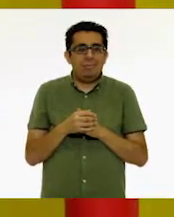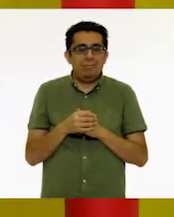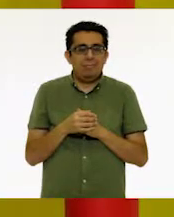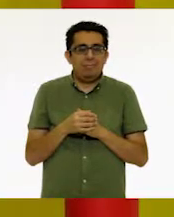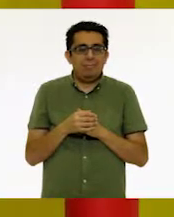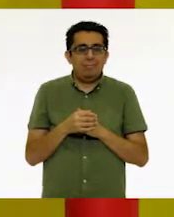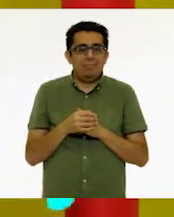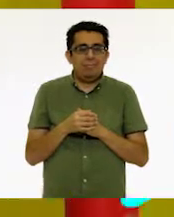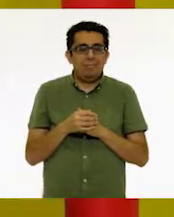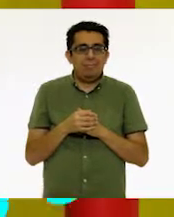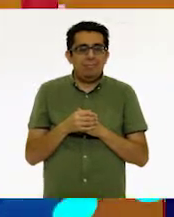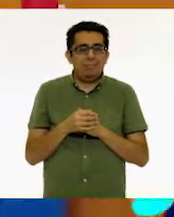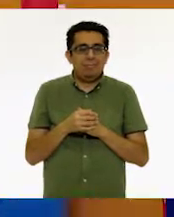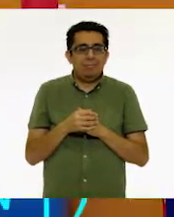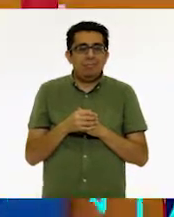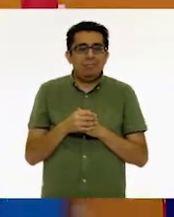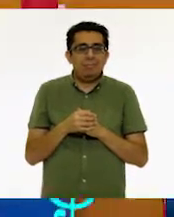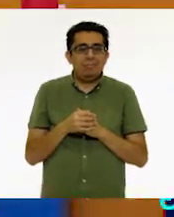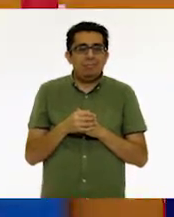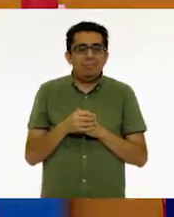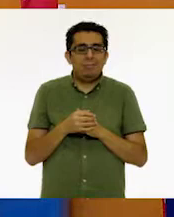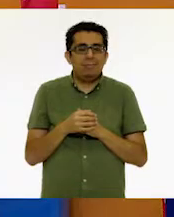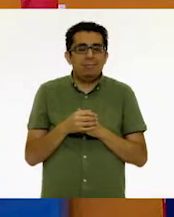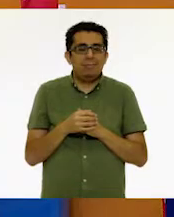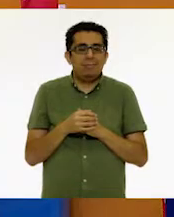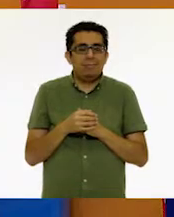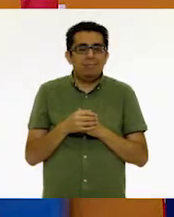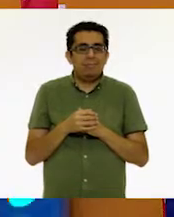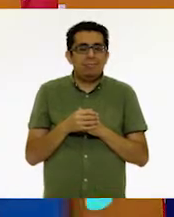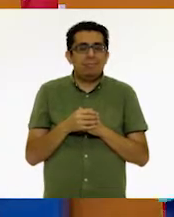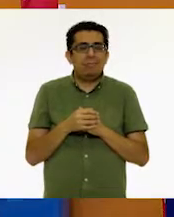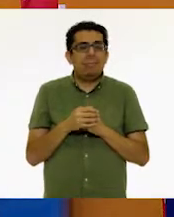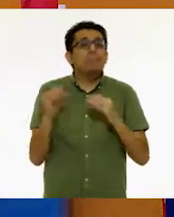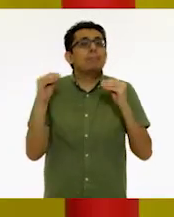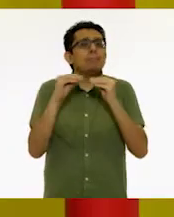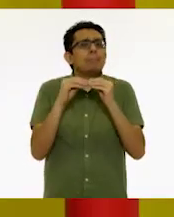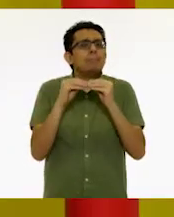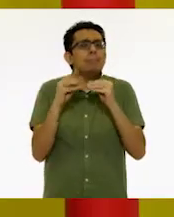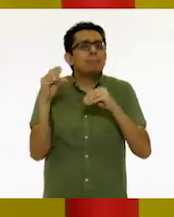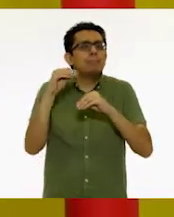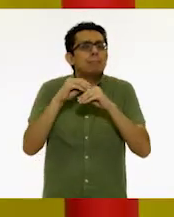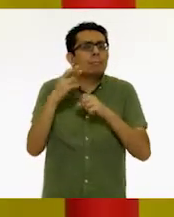palma, palma. Pica. Pica. ¿Qué sonido vamos a agregar?